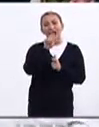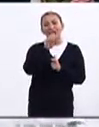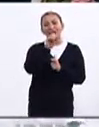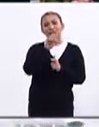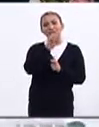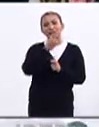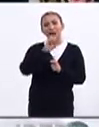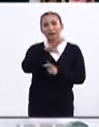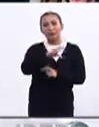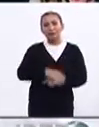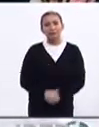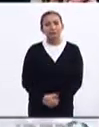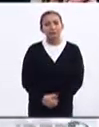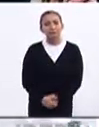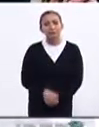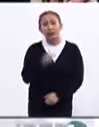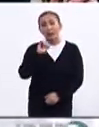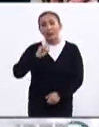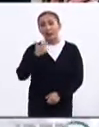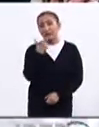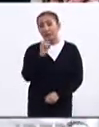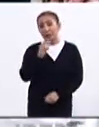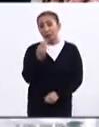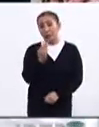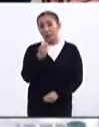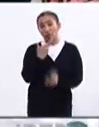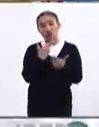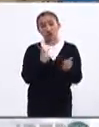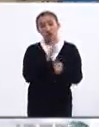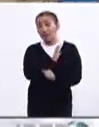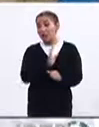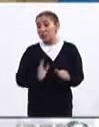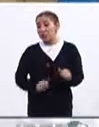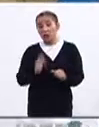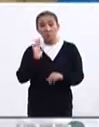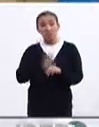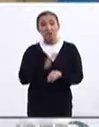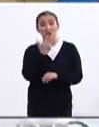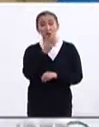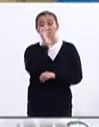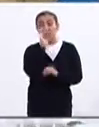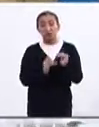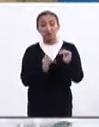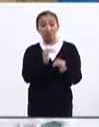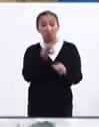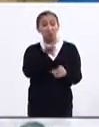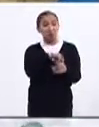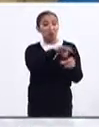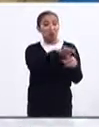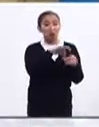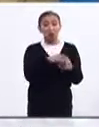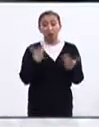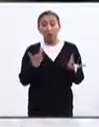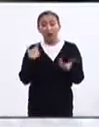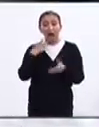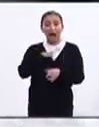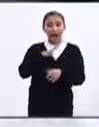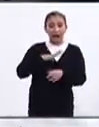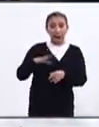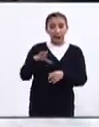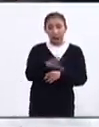de Colombia, las FARC. El 27 de mayo, ningún candidato alcanzó más del 50% de los votos válidamente